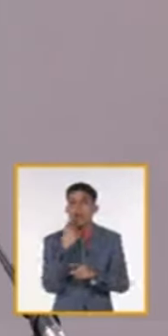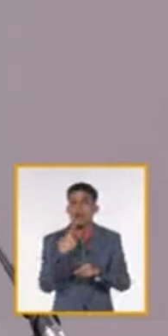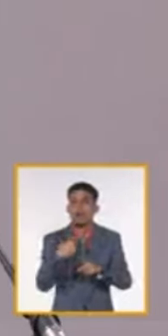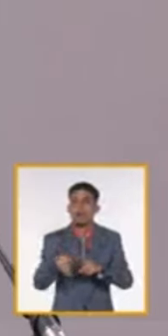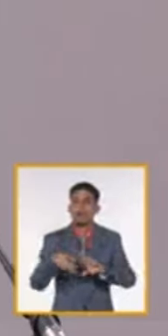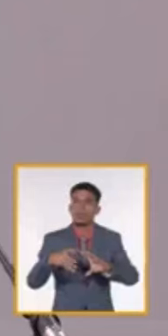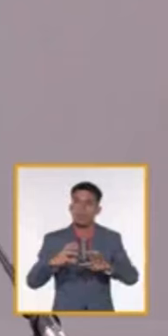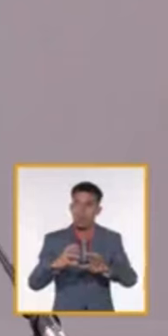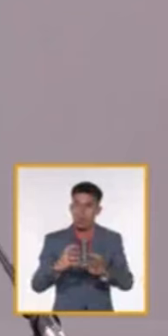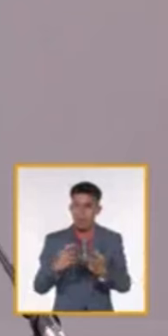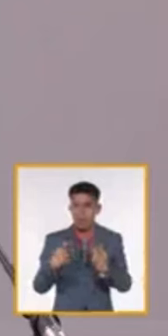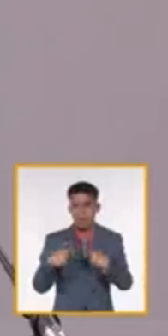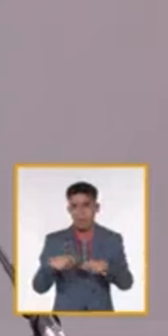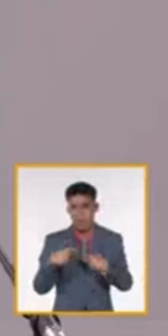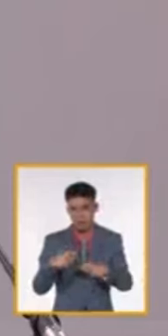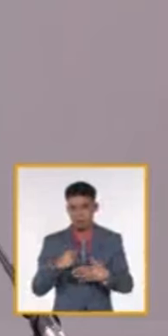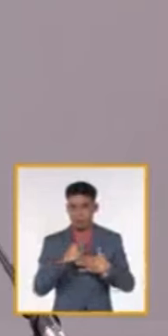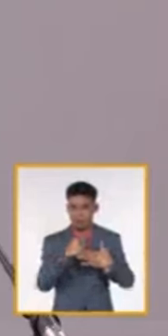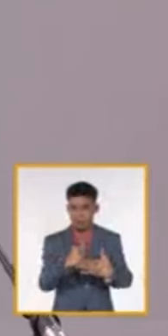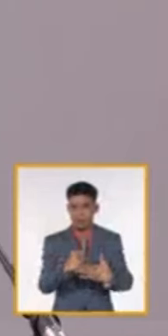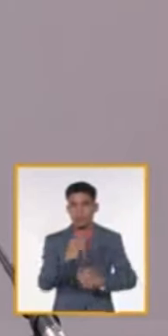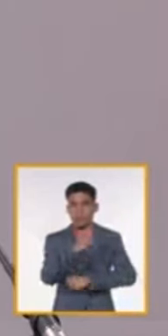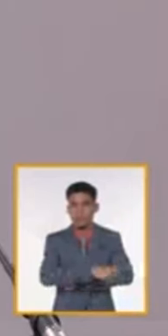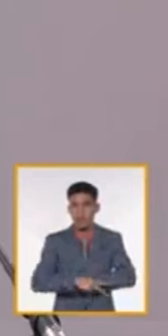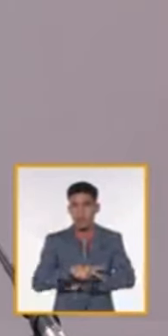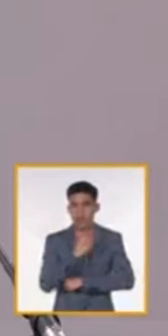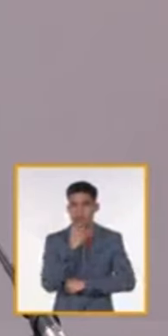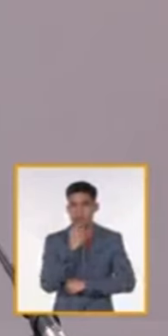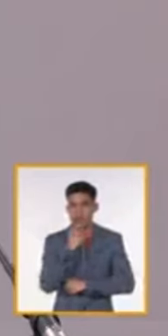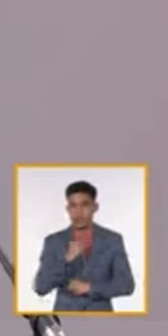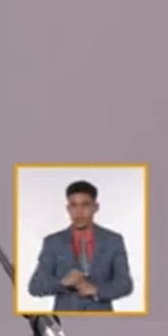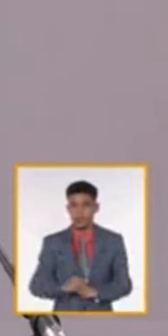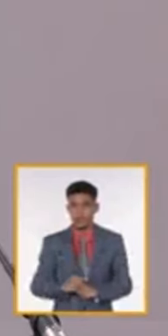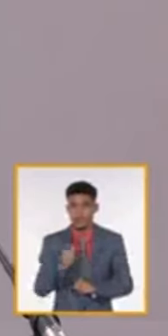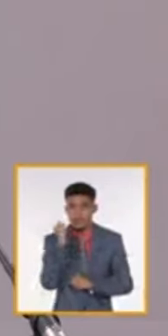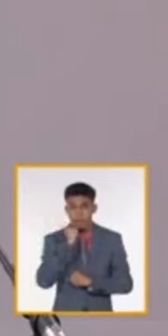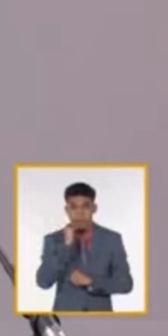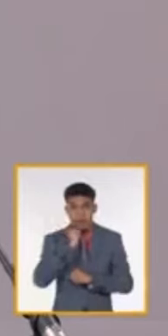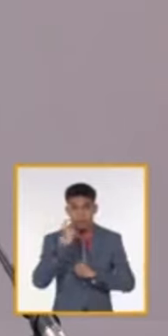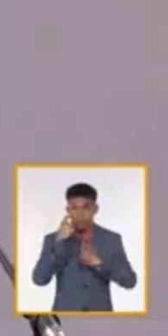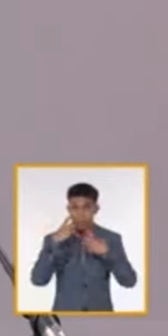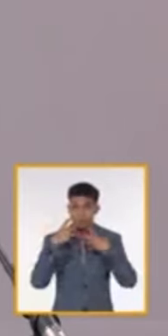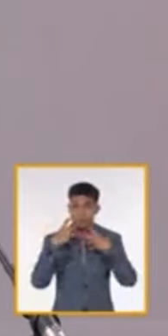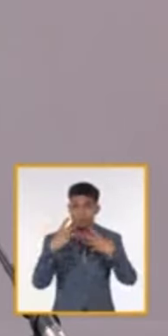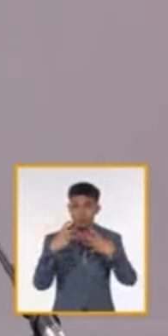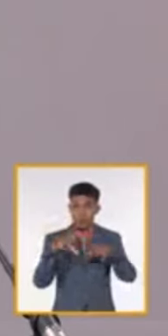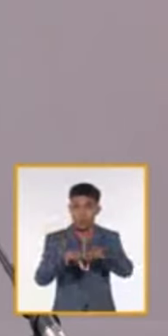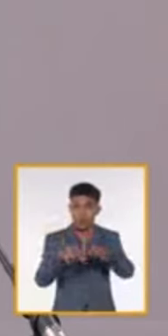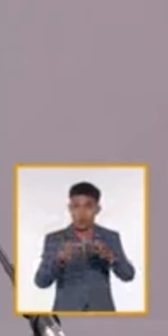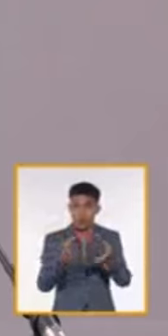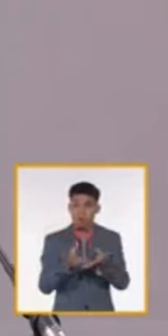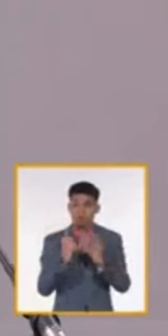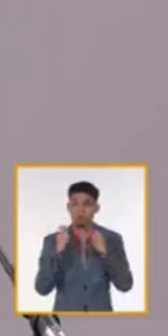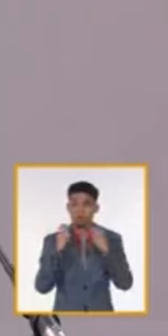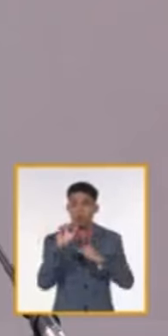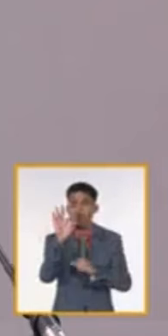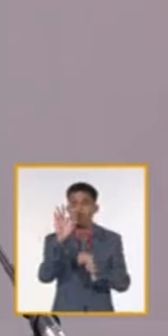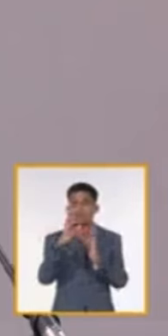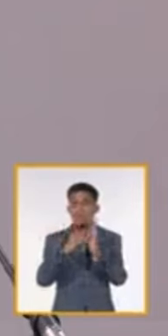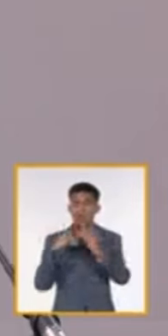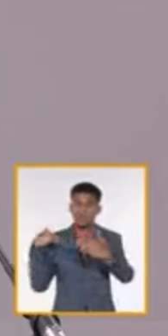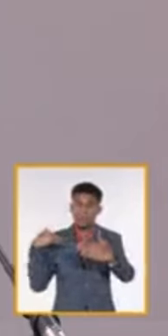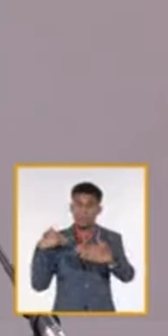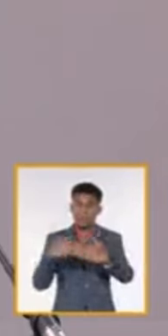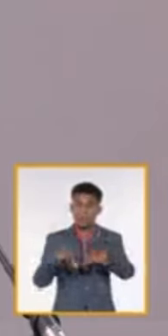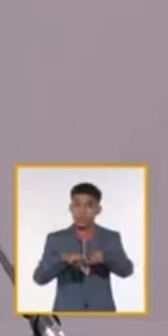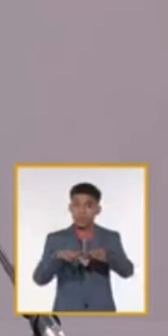Israel. Entonces yo creo que el impacto más real que se siente de estas movilizaciones después de 8 meses es que toda la